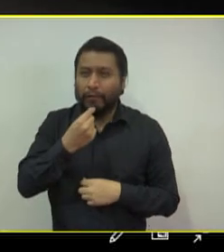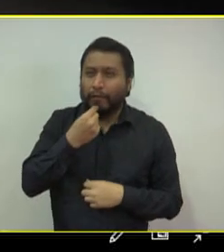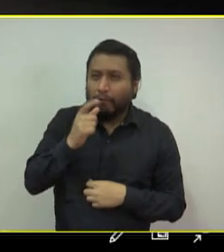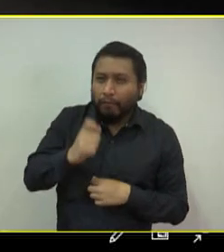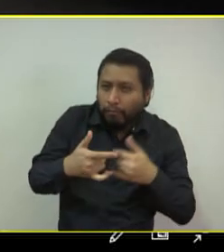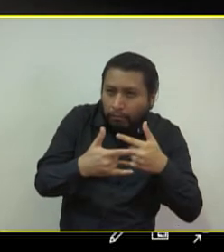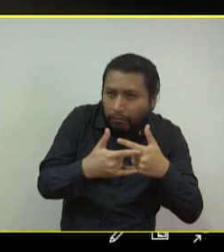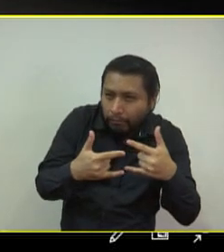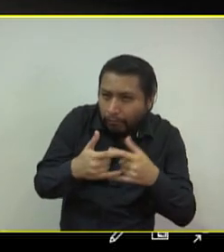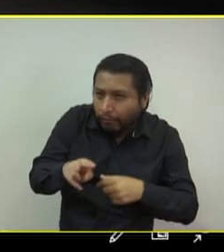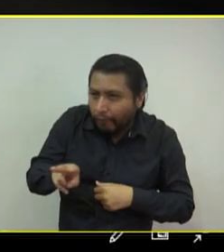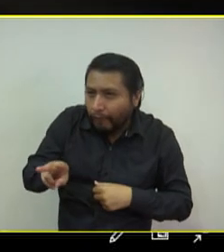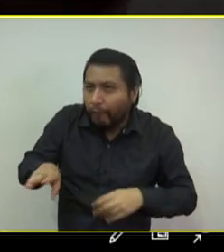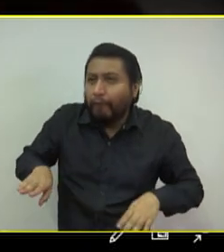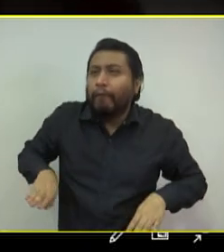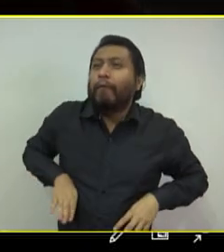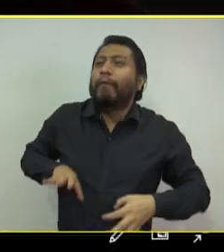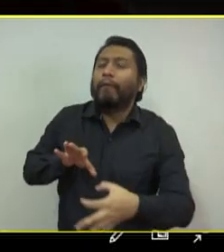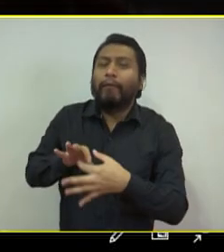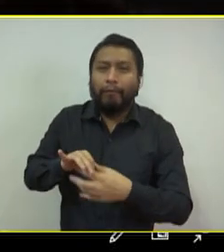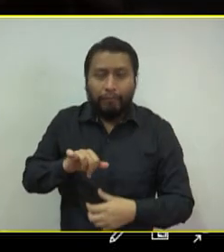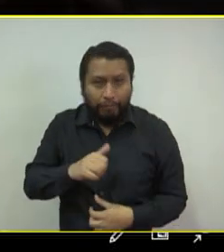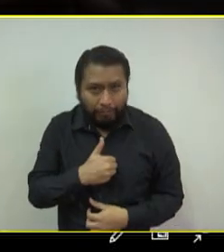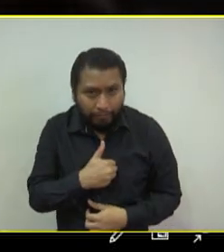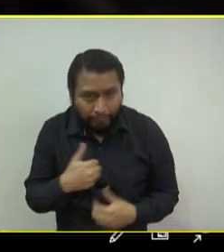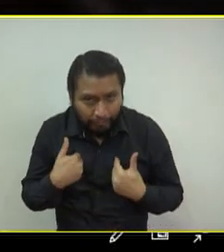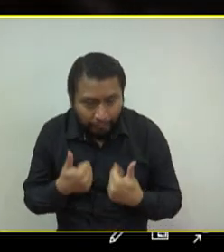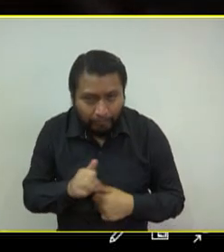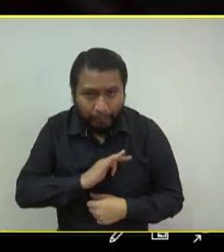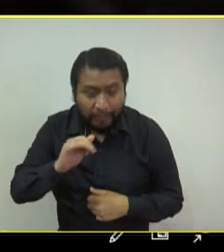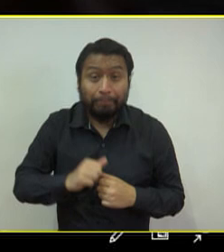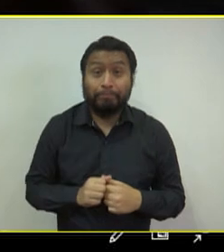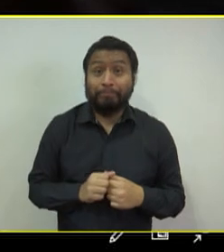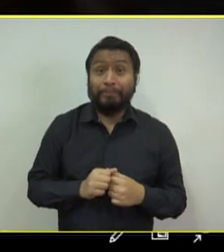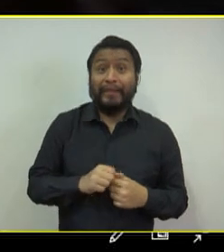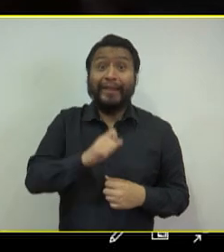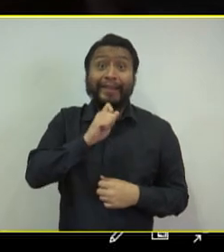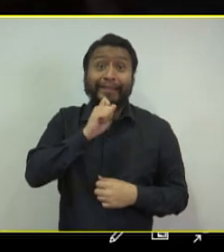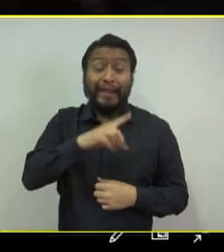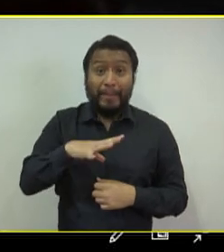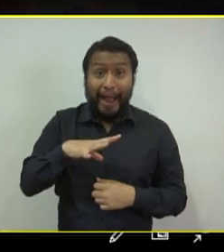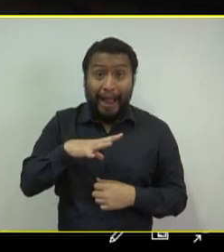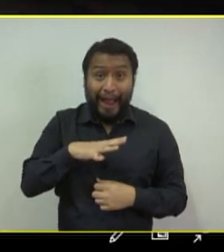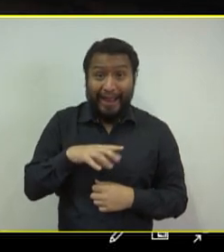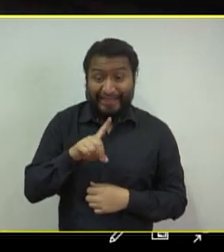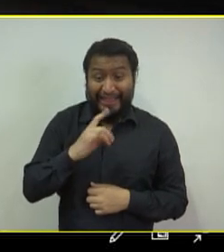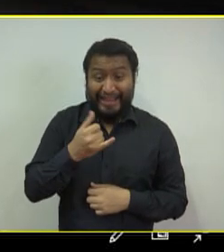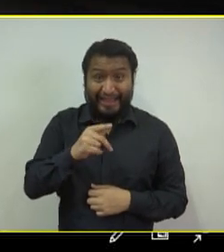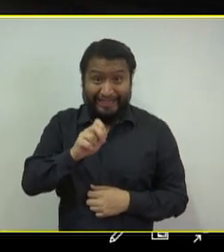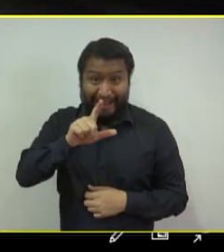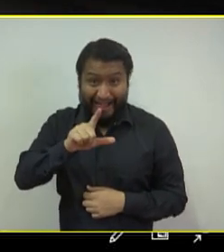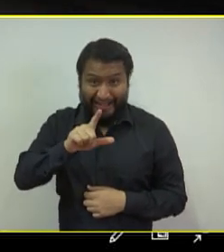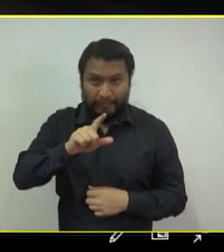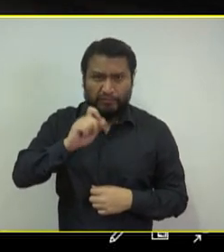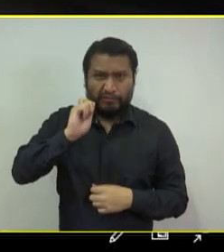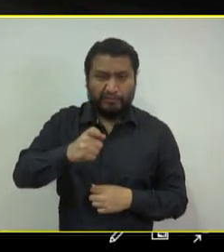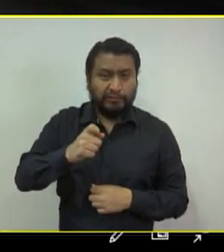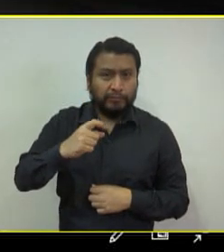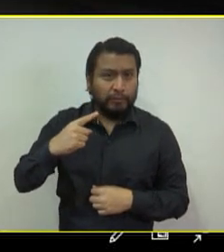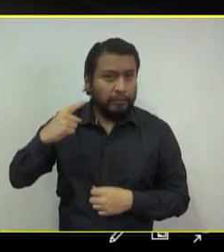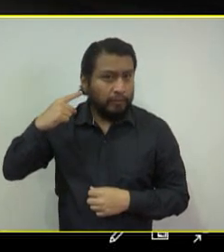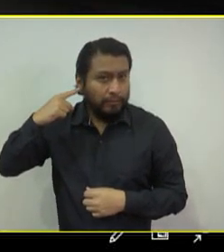los personajes con la misma. Y agregado a la versión física, cuenta con una versión digital, la cual es un audiolibro